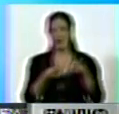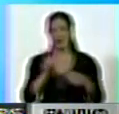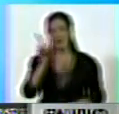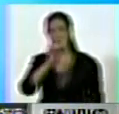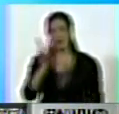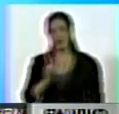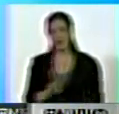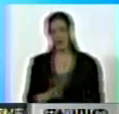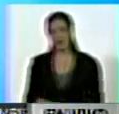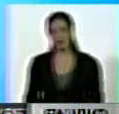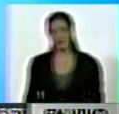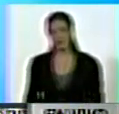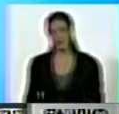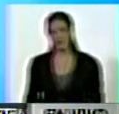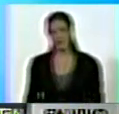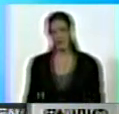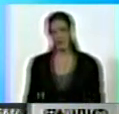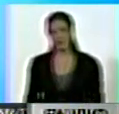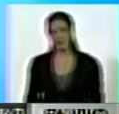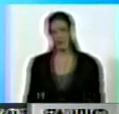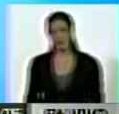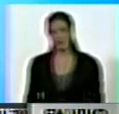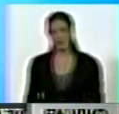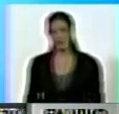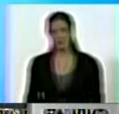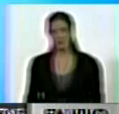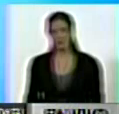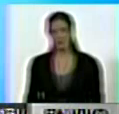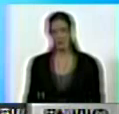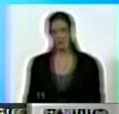República Bolivariana de Venezuela en Irak.